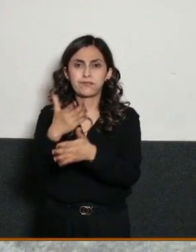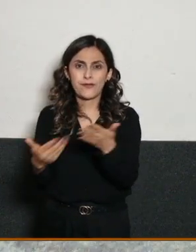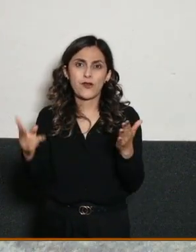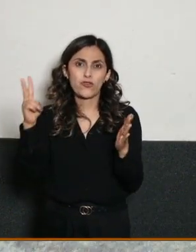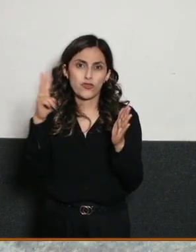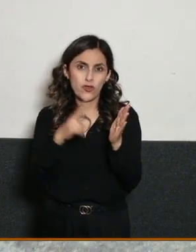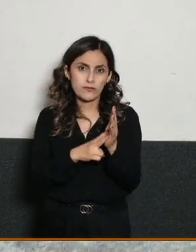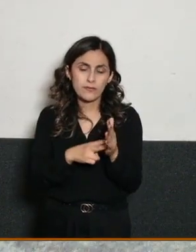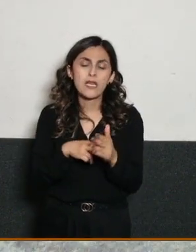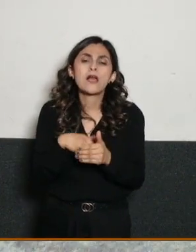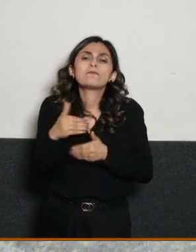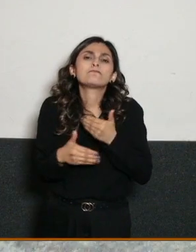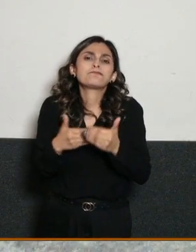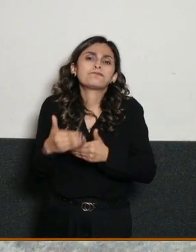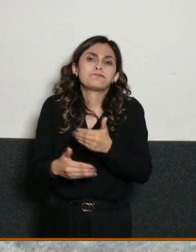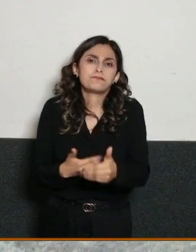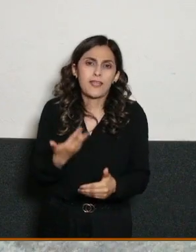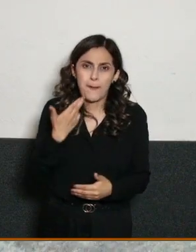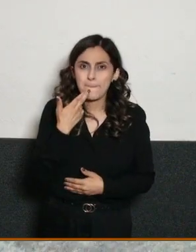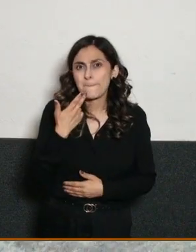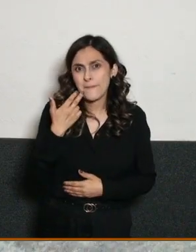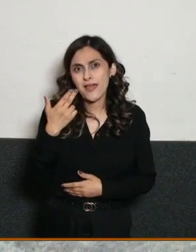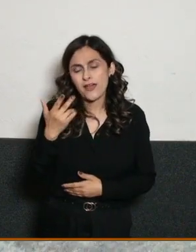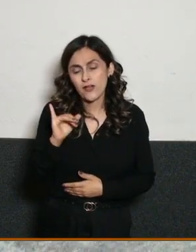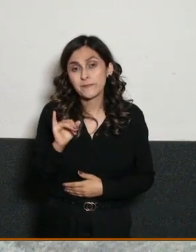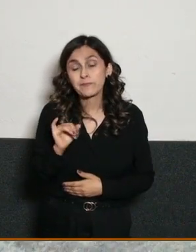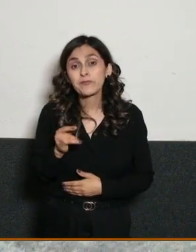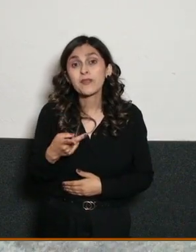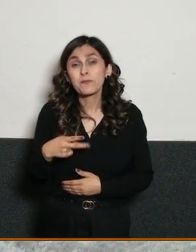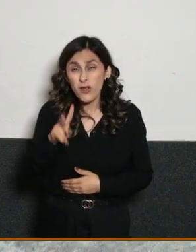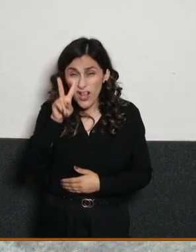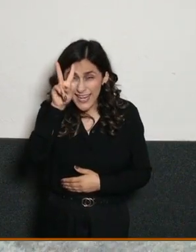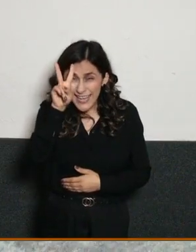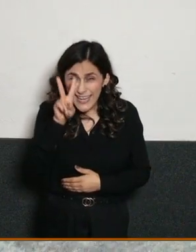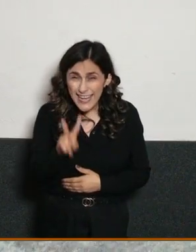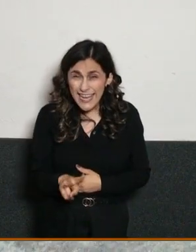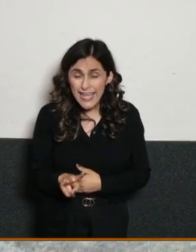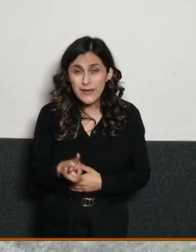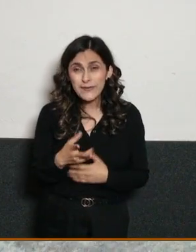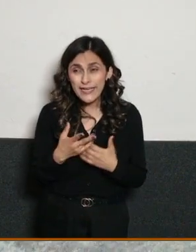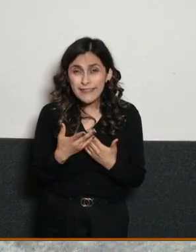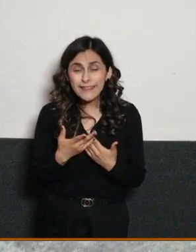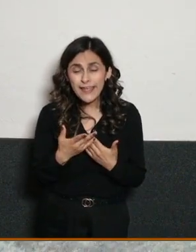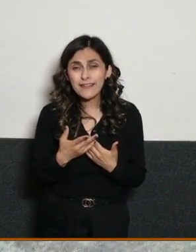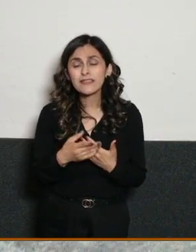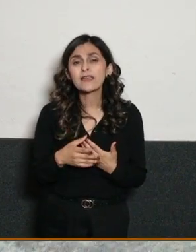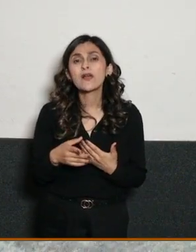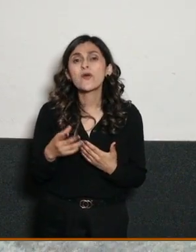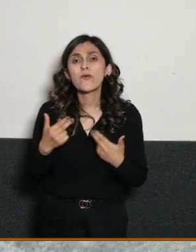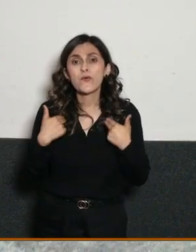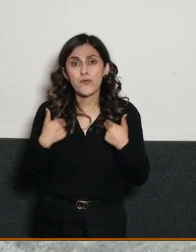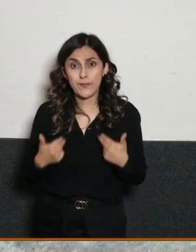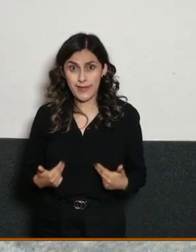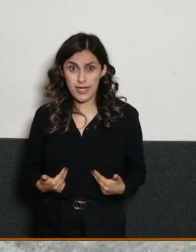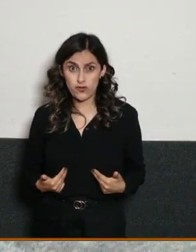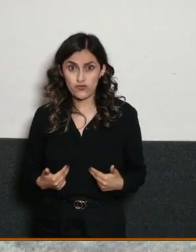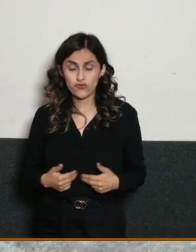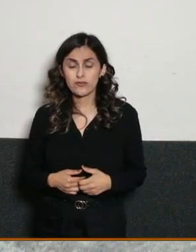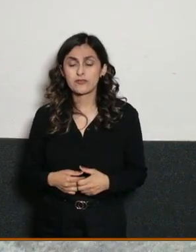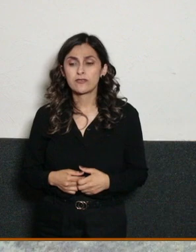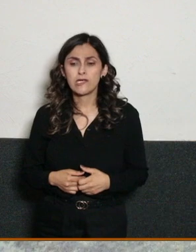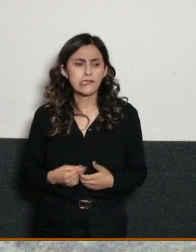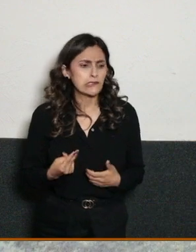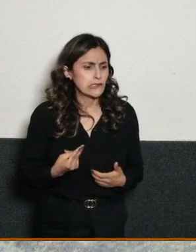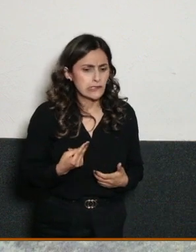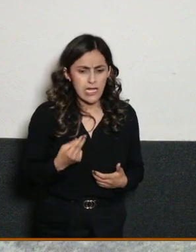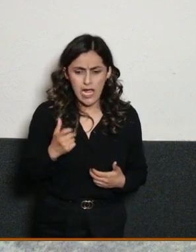cosas funcionen mejor. Pero la verdad es que los humanos, las personas, cuando necesitamos una herramienta la inventamos.